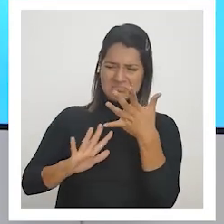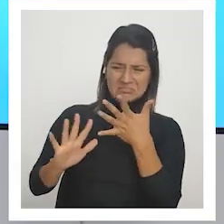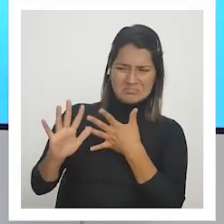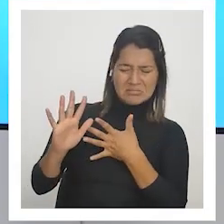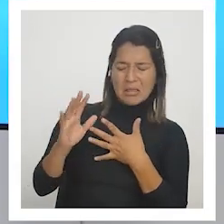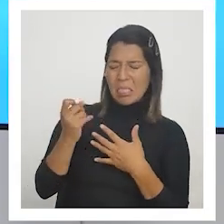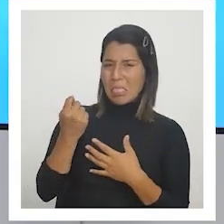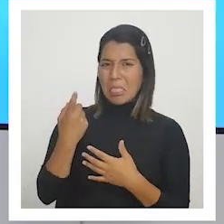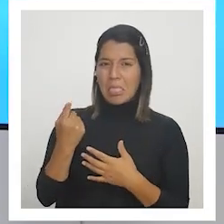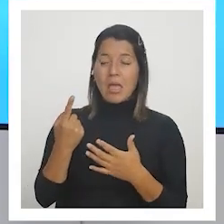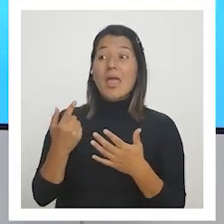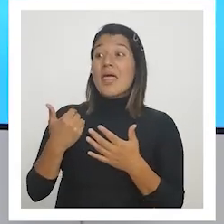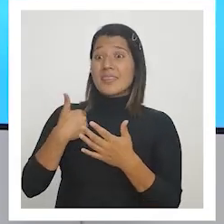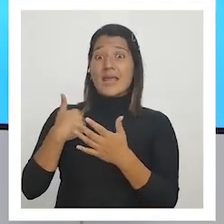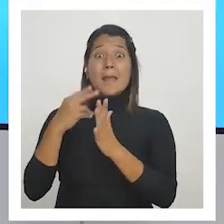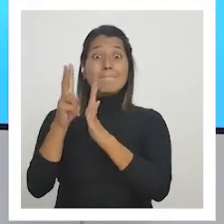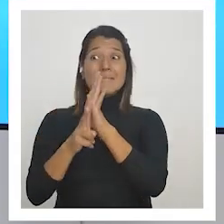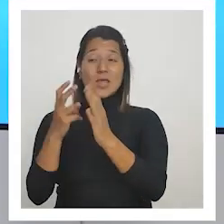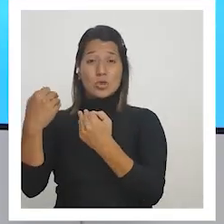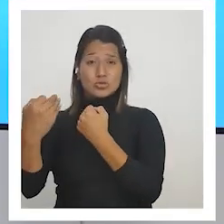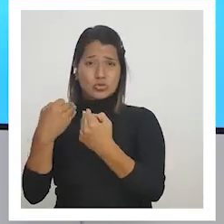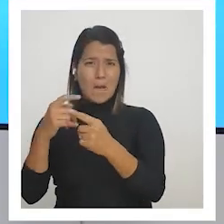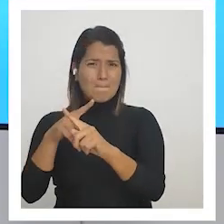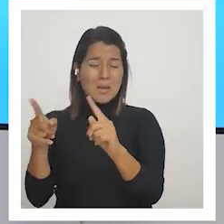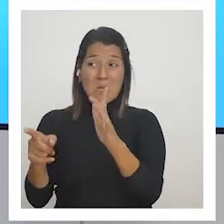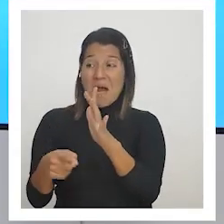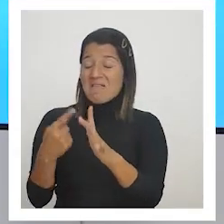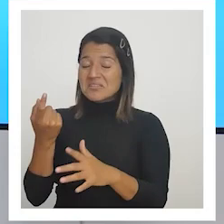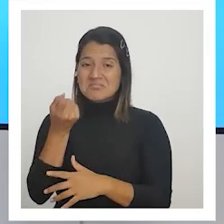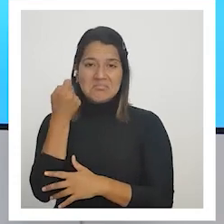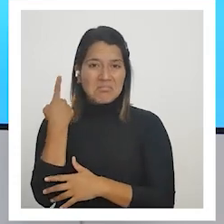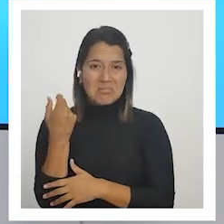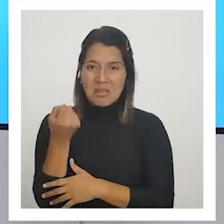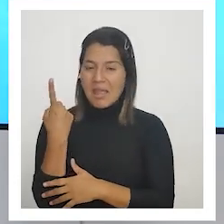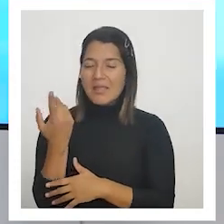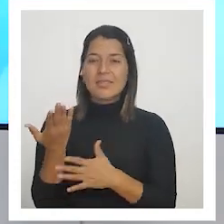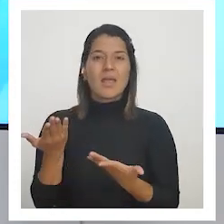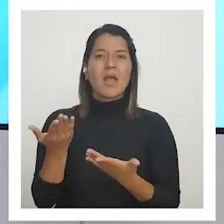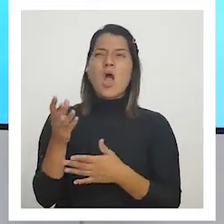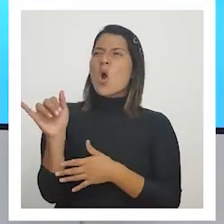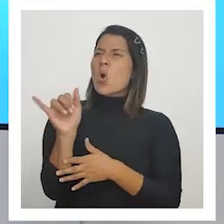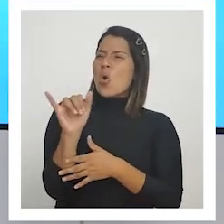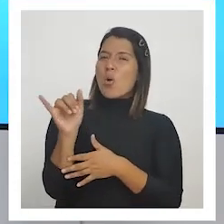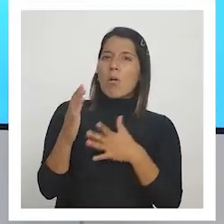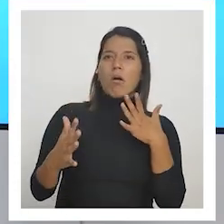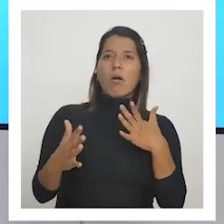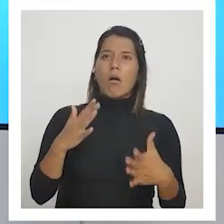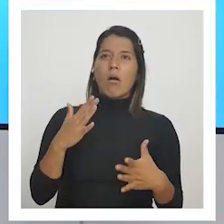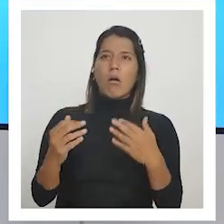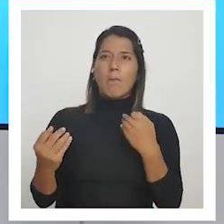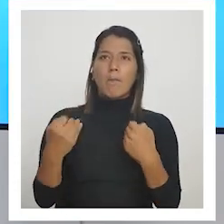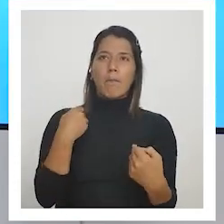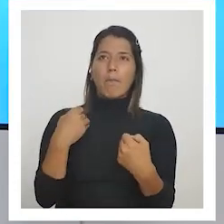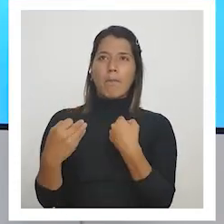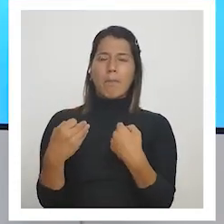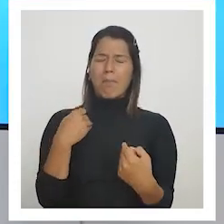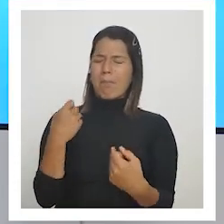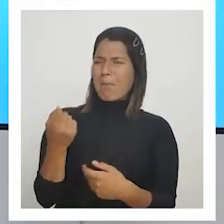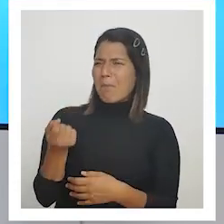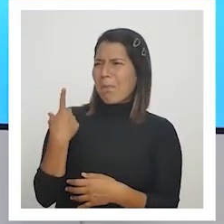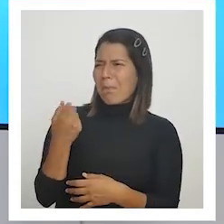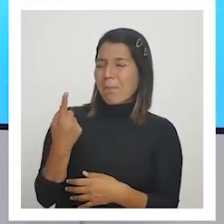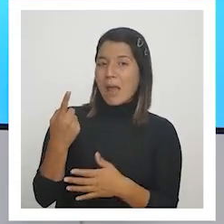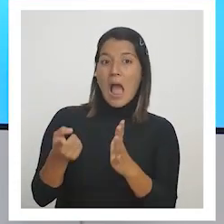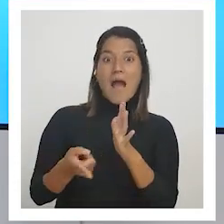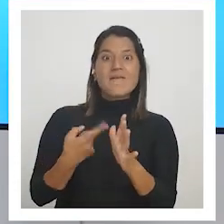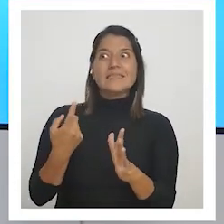tutoriales, pero ni siquiera los tutoriales a veces se entiende. Es como un robot hablándole a uno, y de pronto uno quisiera tener una